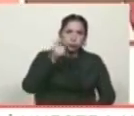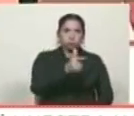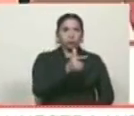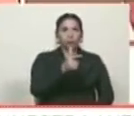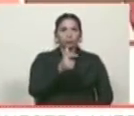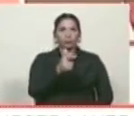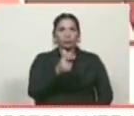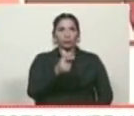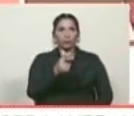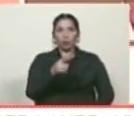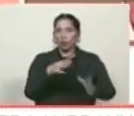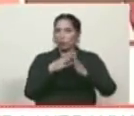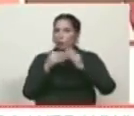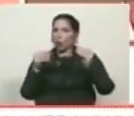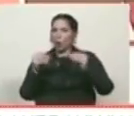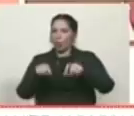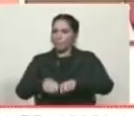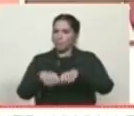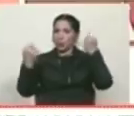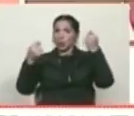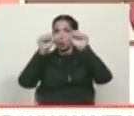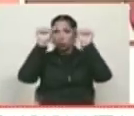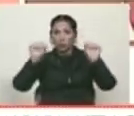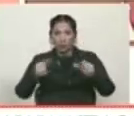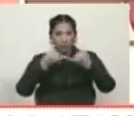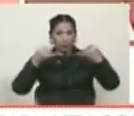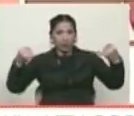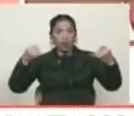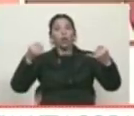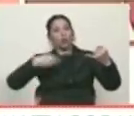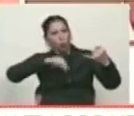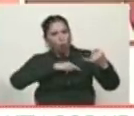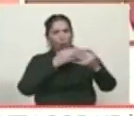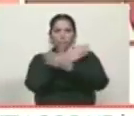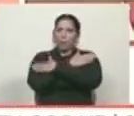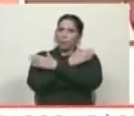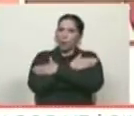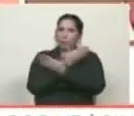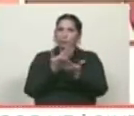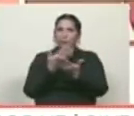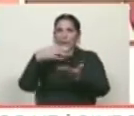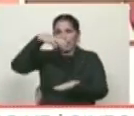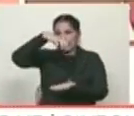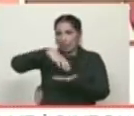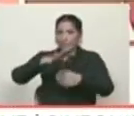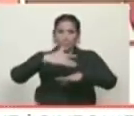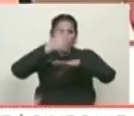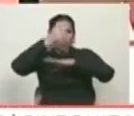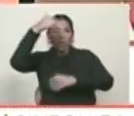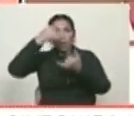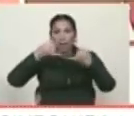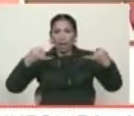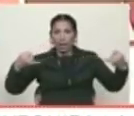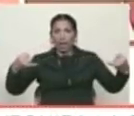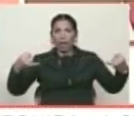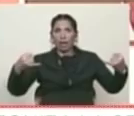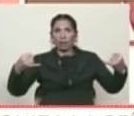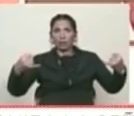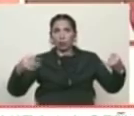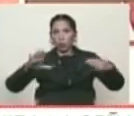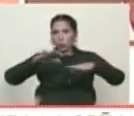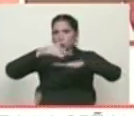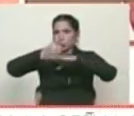partir de toda la afectación del sistema eléctrico nacional, y por eso queremos felicitar al Estado Mayor Eléctrico que viene dirigiendo nuestra vicepresidenta